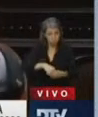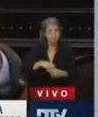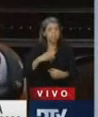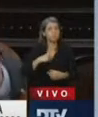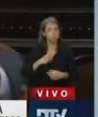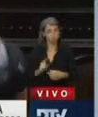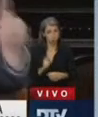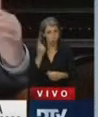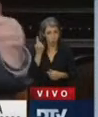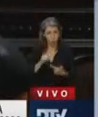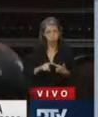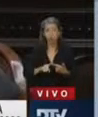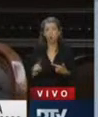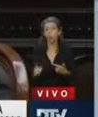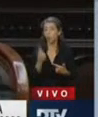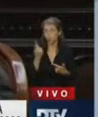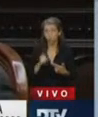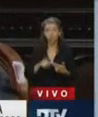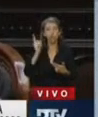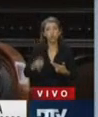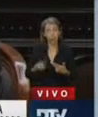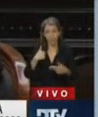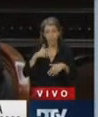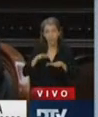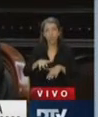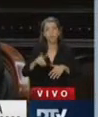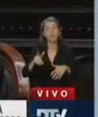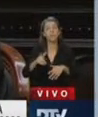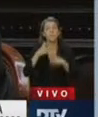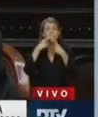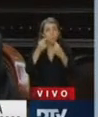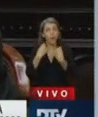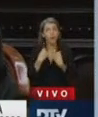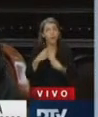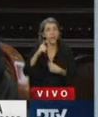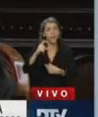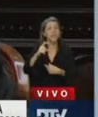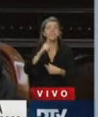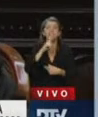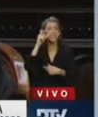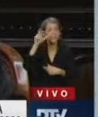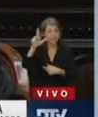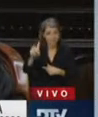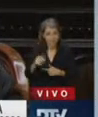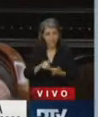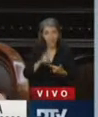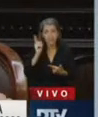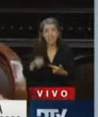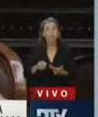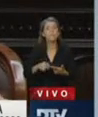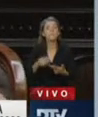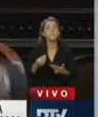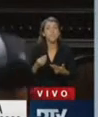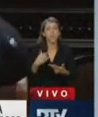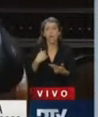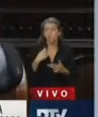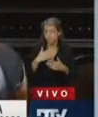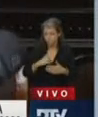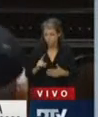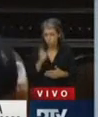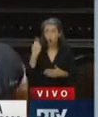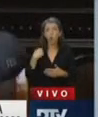accedió a incluir varios de los pedidos que le hizo la oposición en las negociaciones, por ejemplo, la cláusula gatillo, la cláusula que estipula